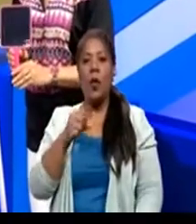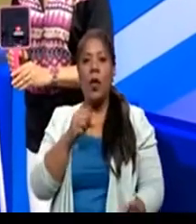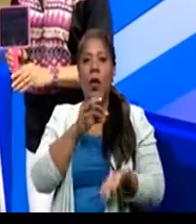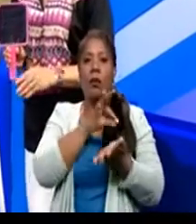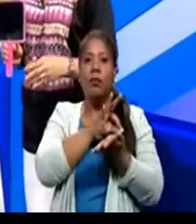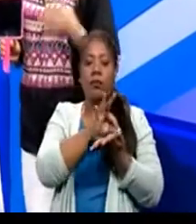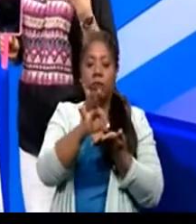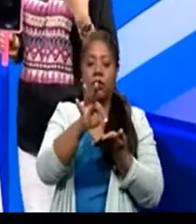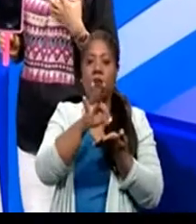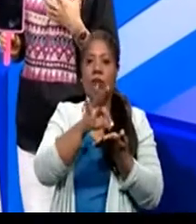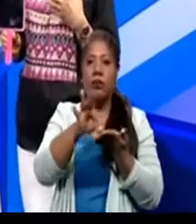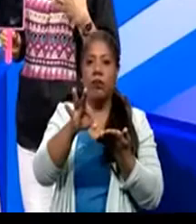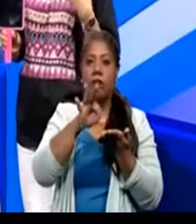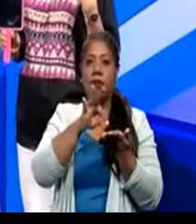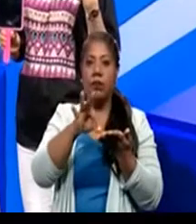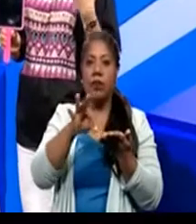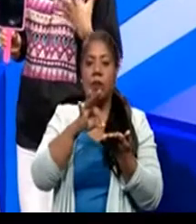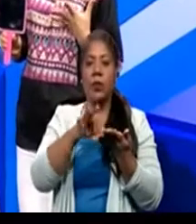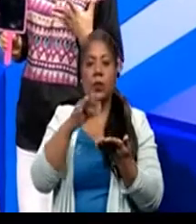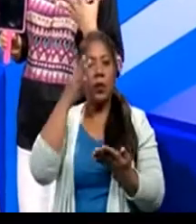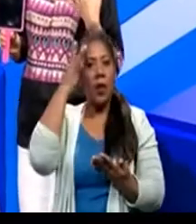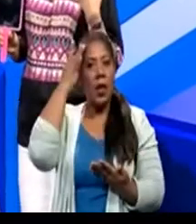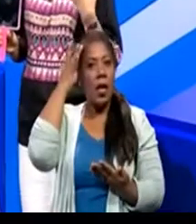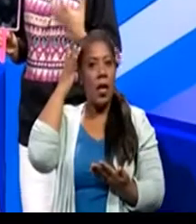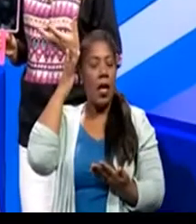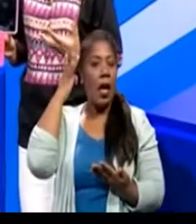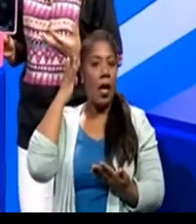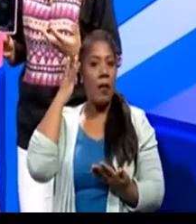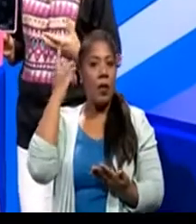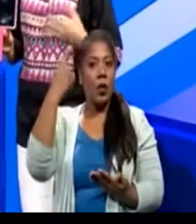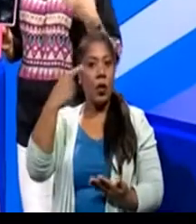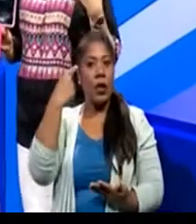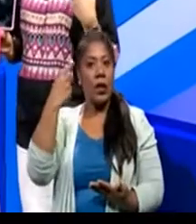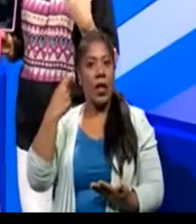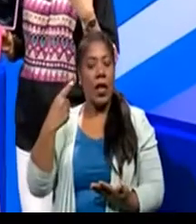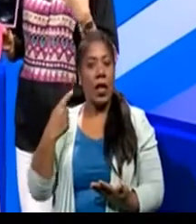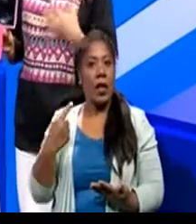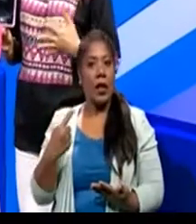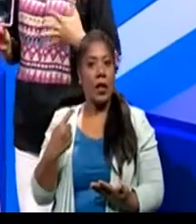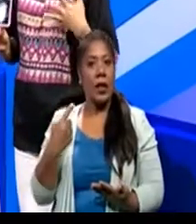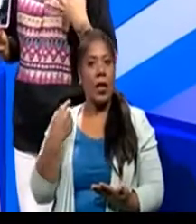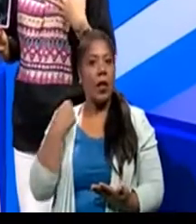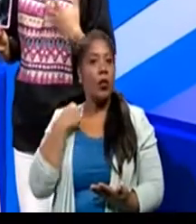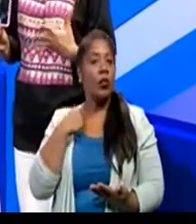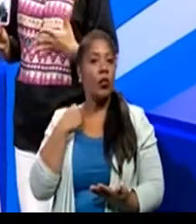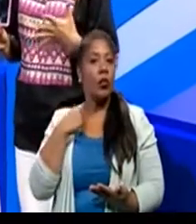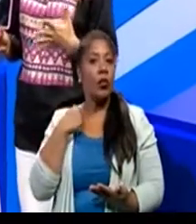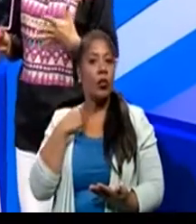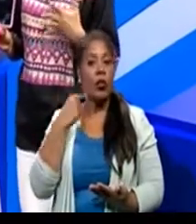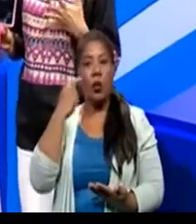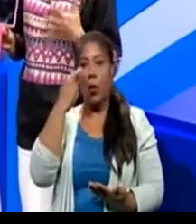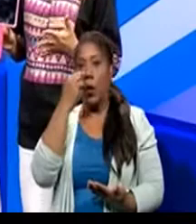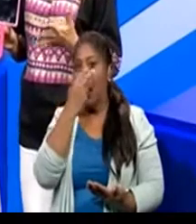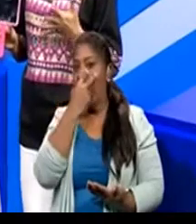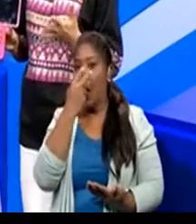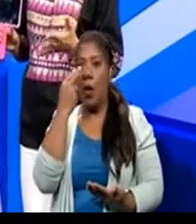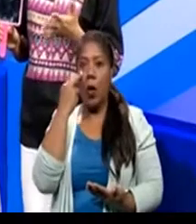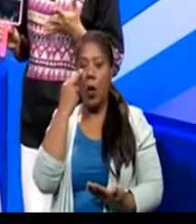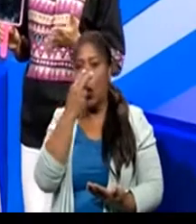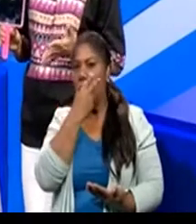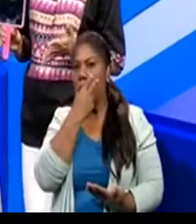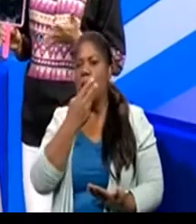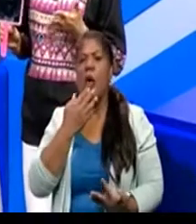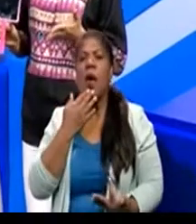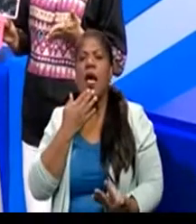que vemos. Su cabello, si es liso, si es rizado, si está corto, largo, el color de sus ojos. Todo lo que ustedes